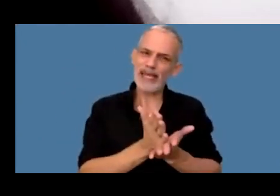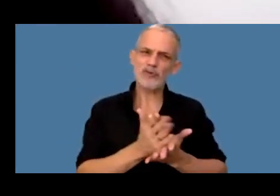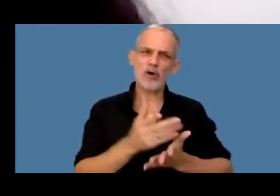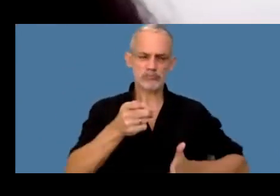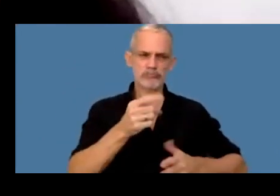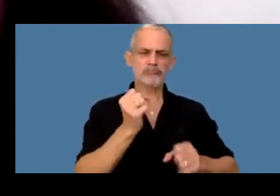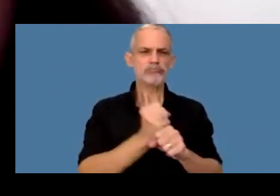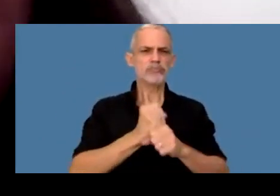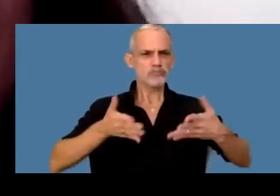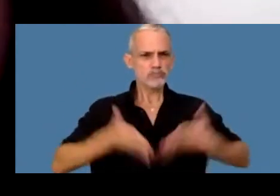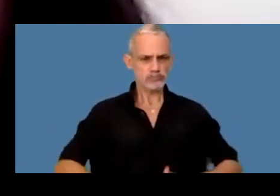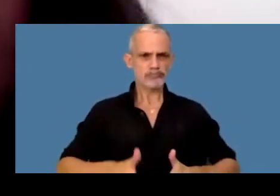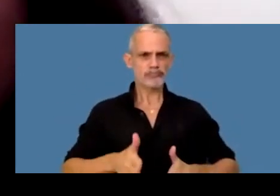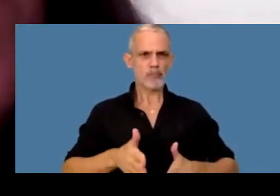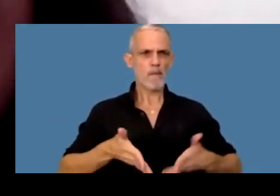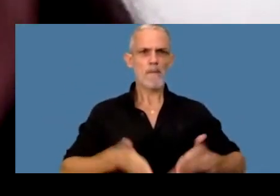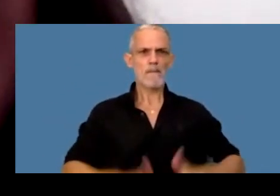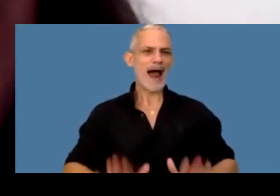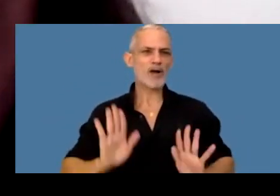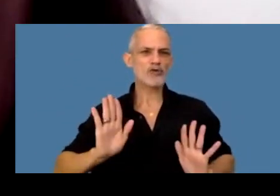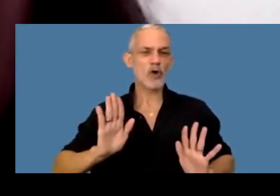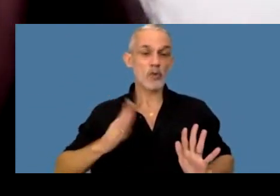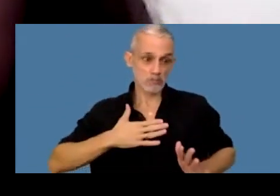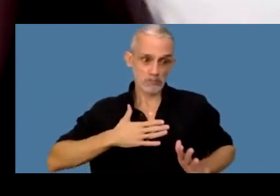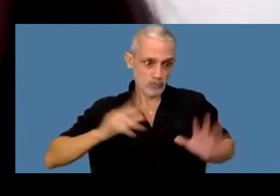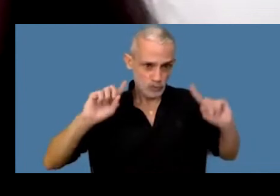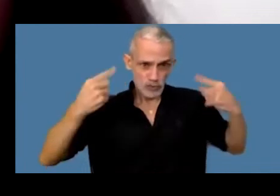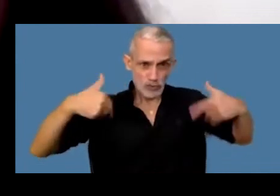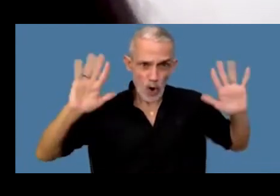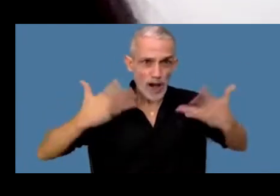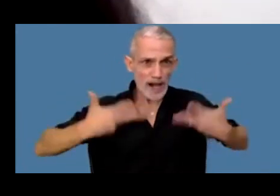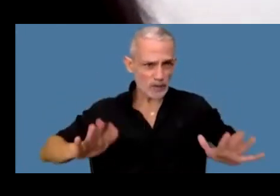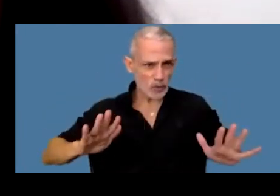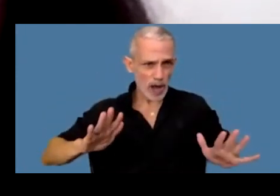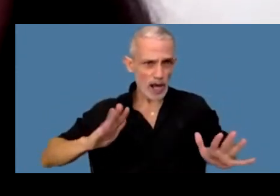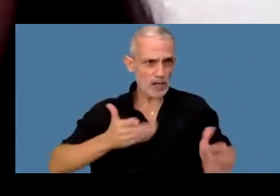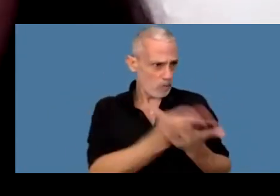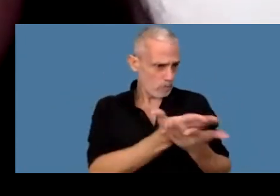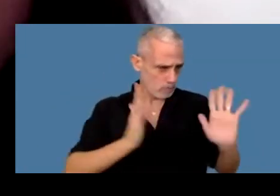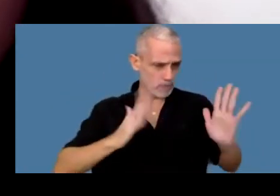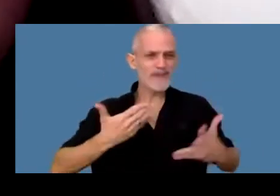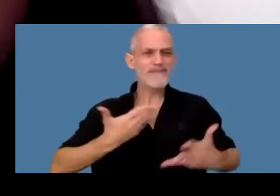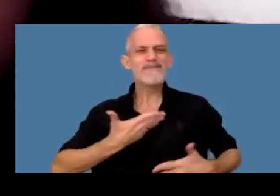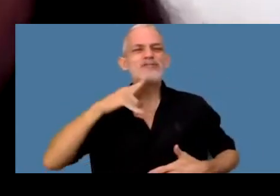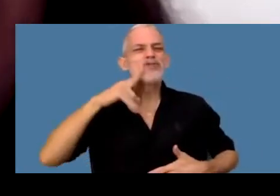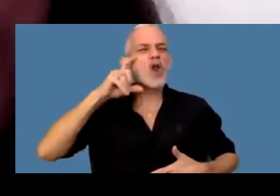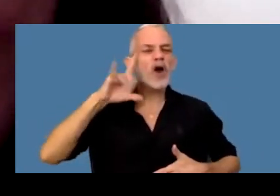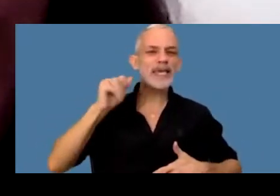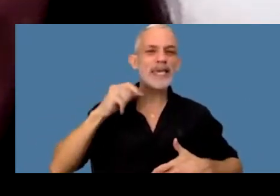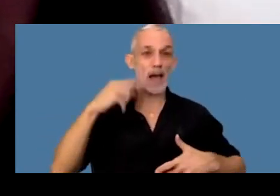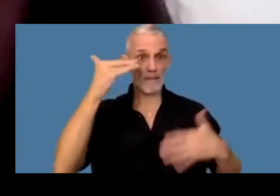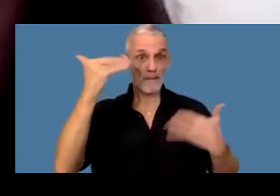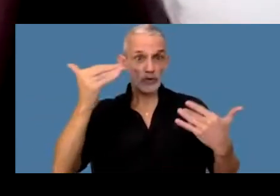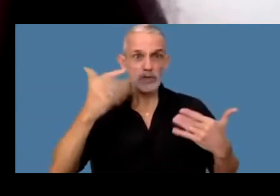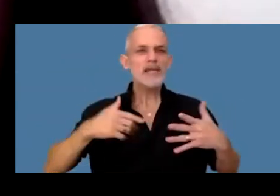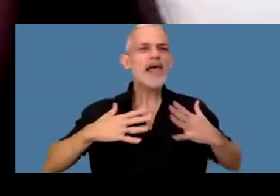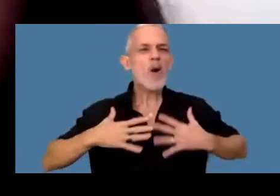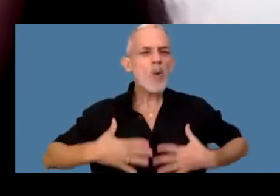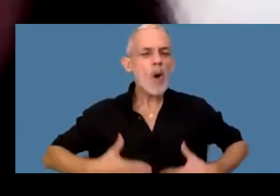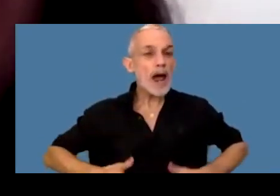este índice exorbitante de cesáreas tiene que ver con la manera asistencial que brindamos